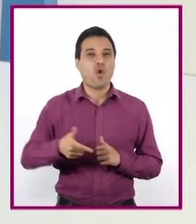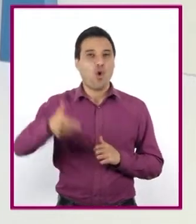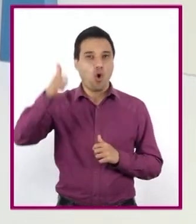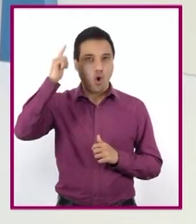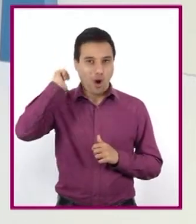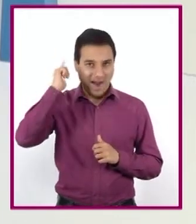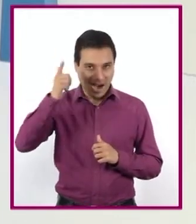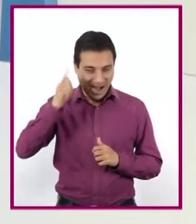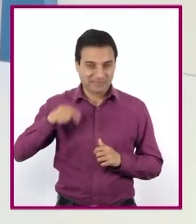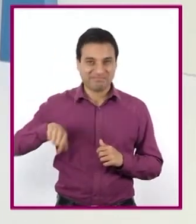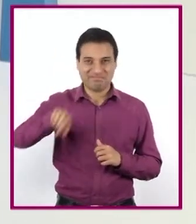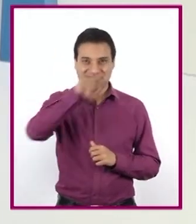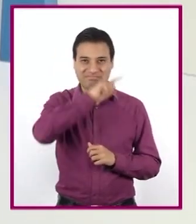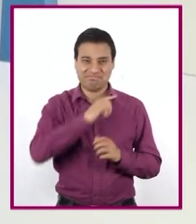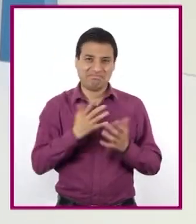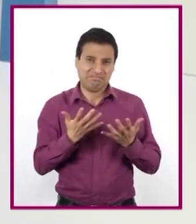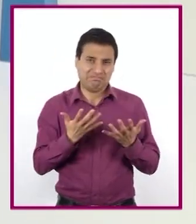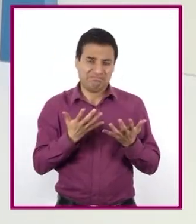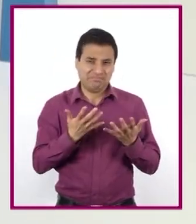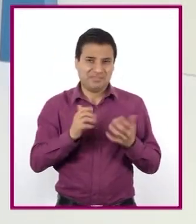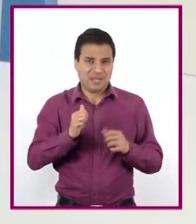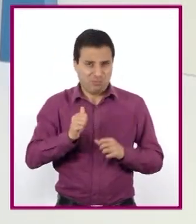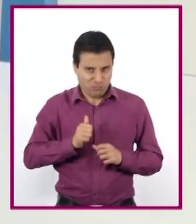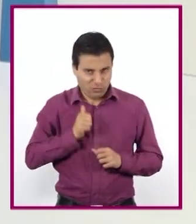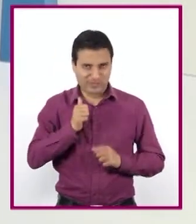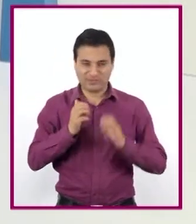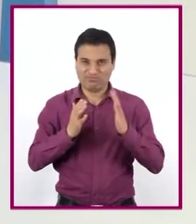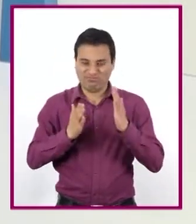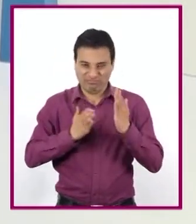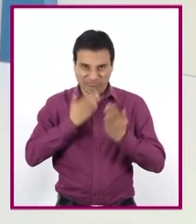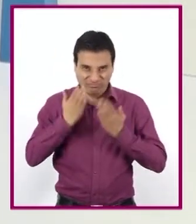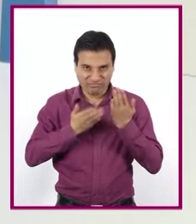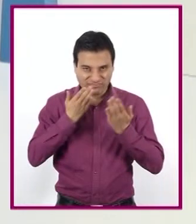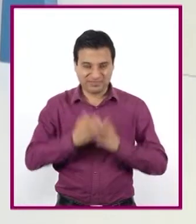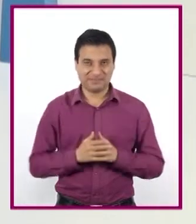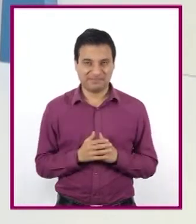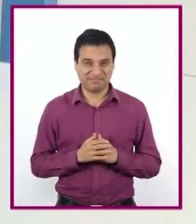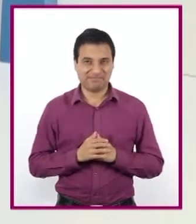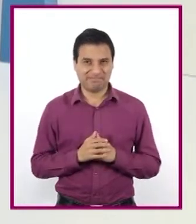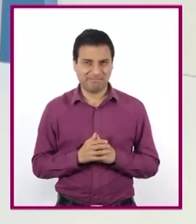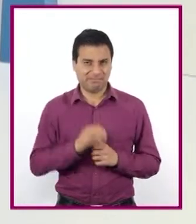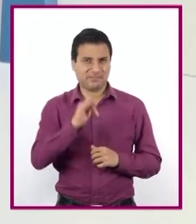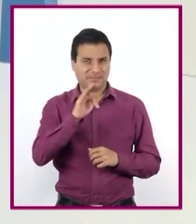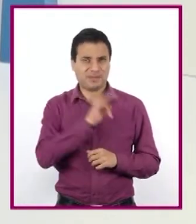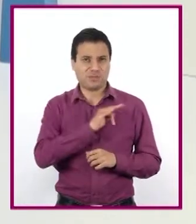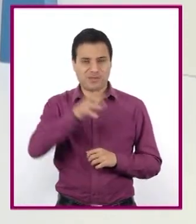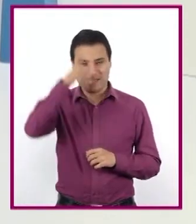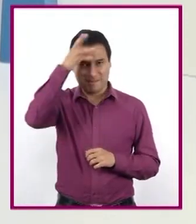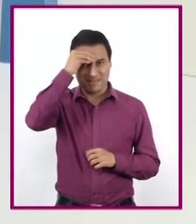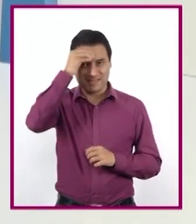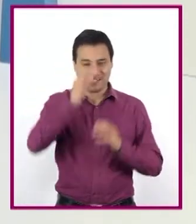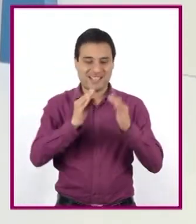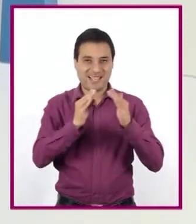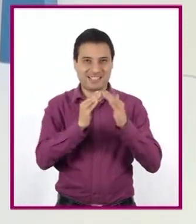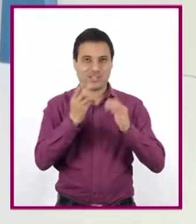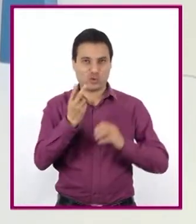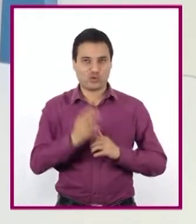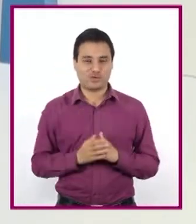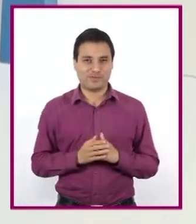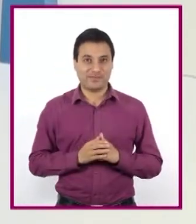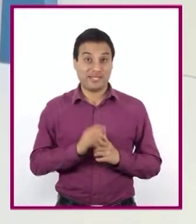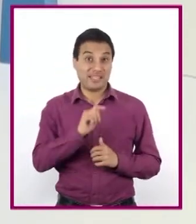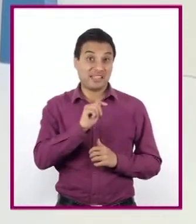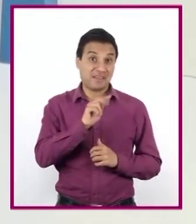días estén aprovechando la oportunidad de estudiar en esta modalidad a través de Aprende en Casa 2 por televisión y